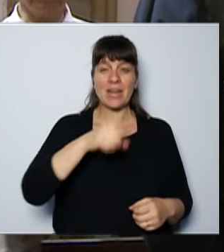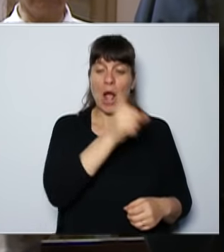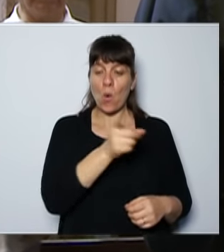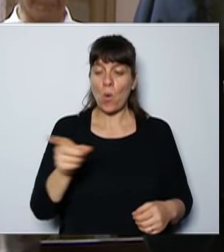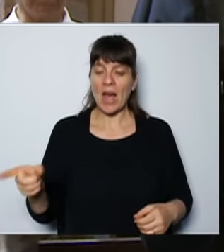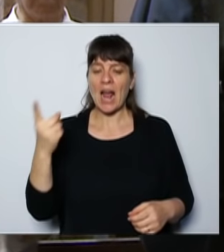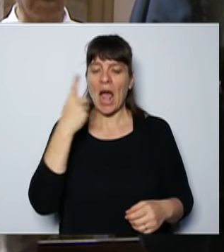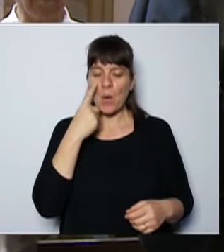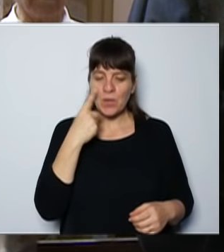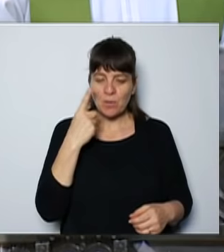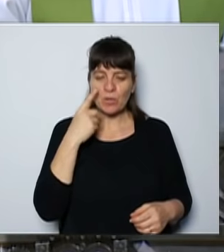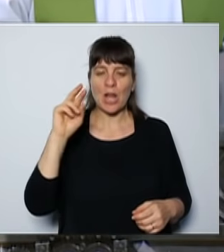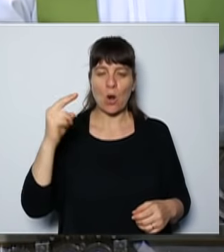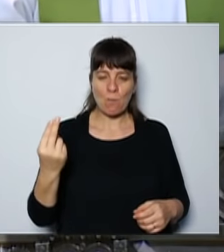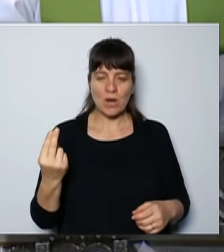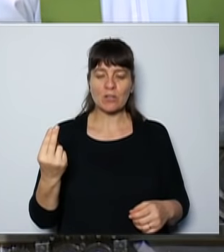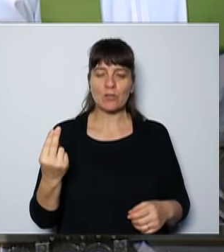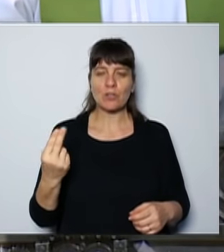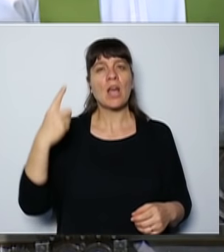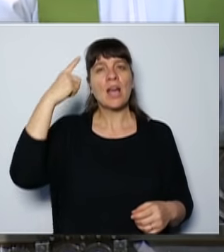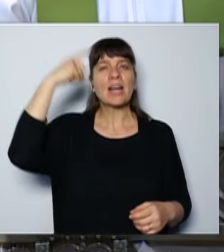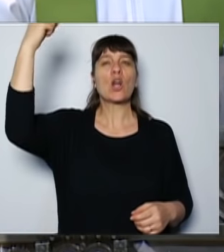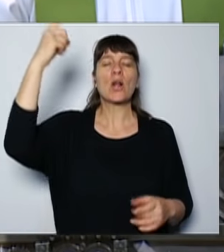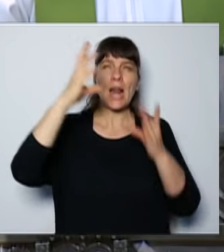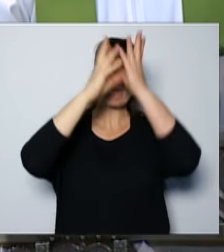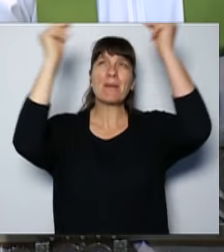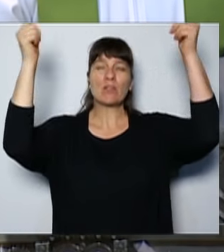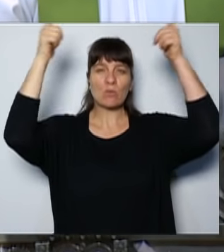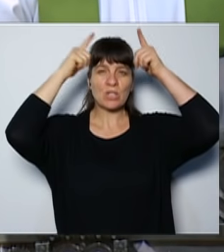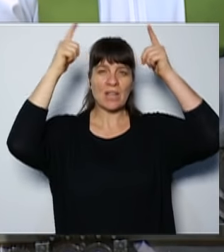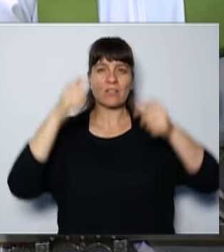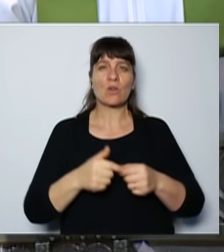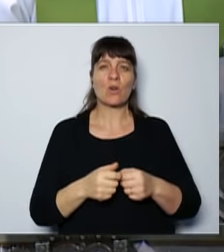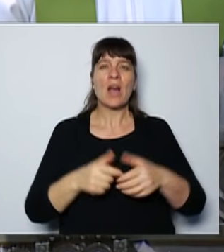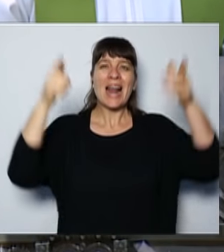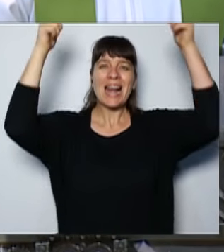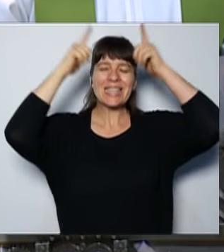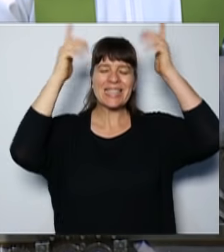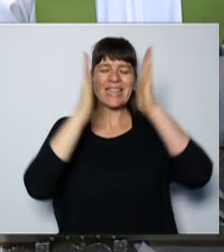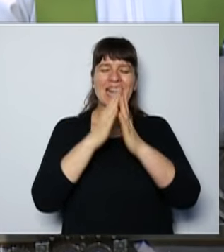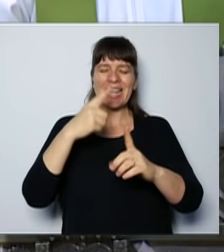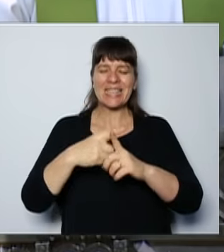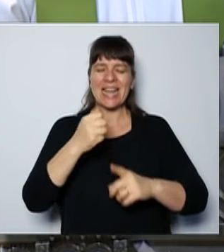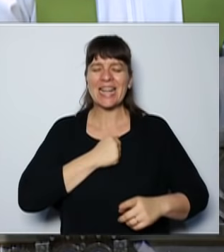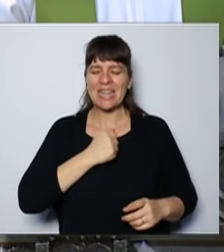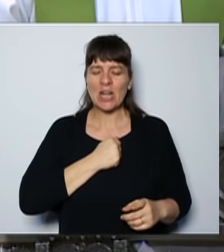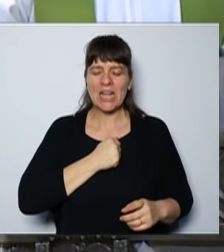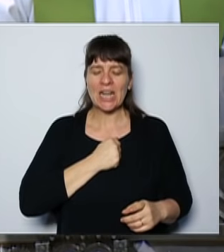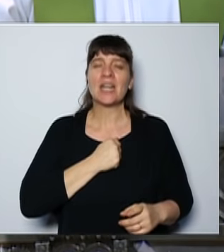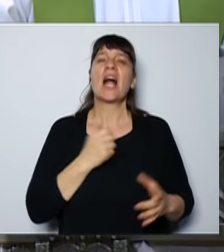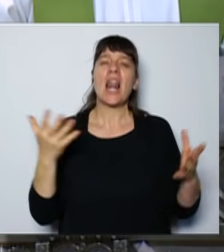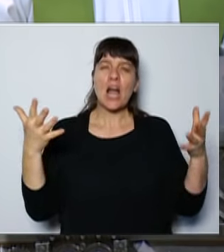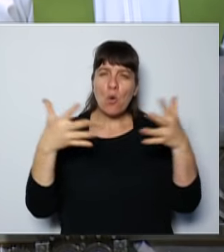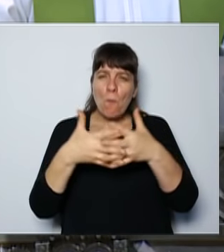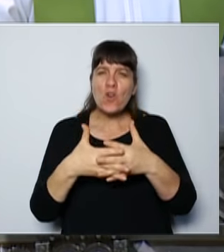allí ha de venir a juzgar a los vivos y a los muertos. Creo en el Espíritu Santo, la Santa Iglesia